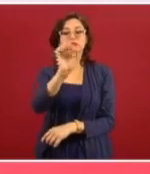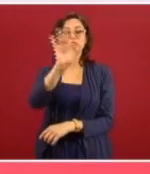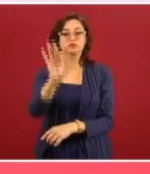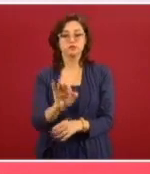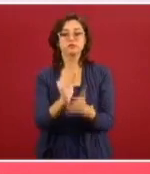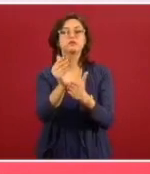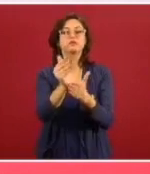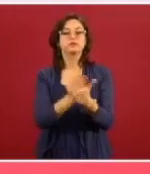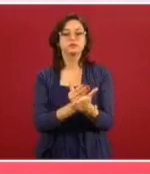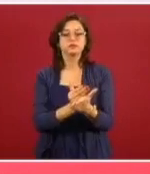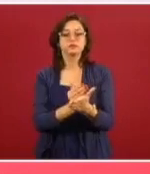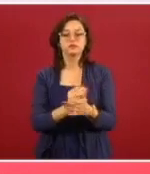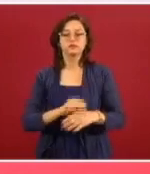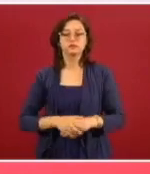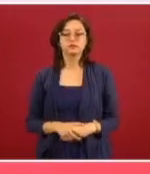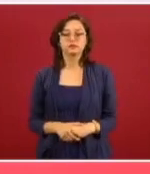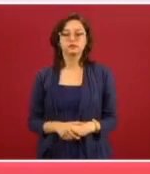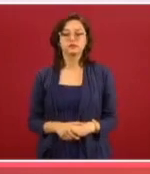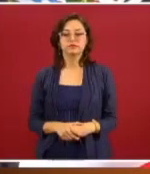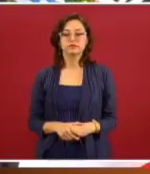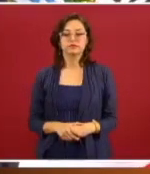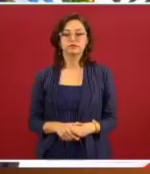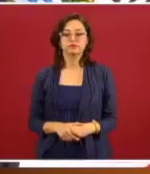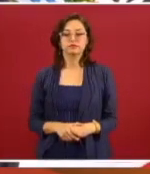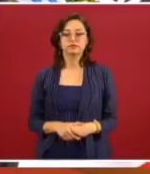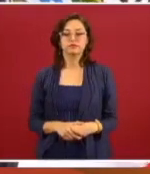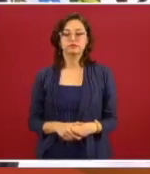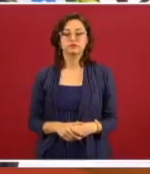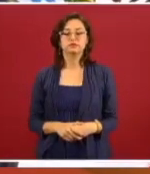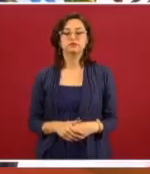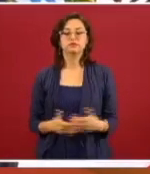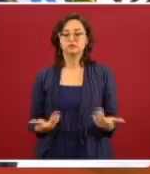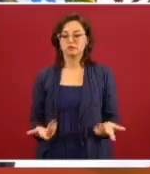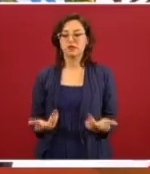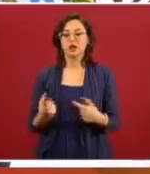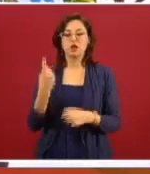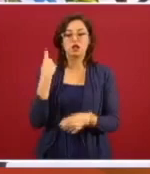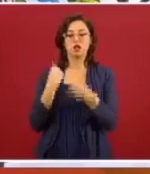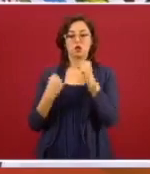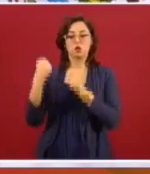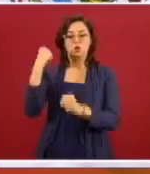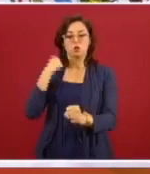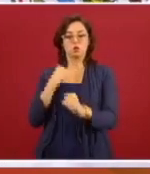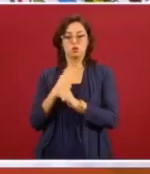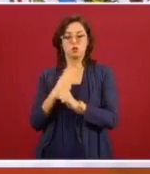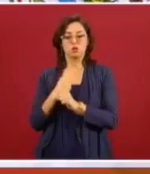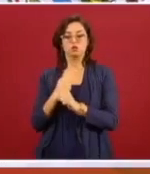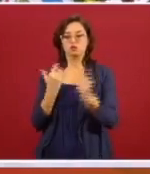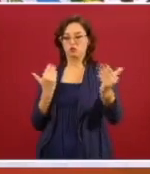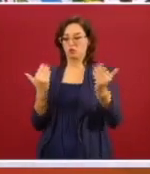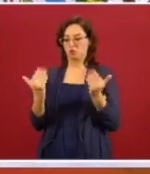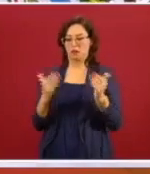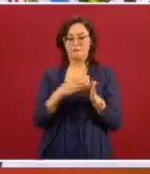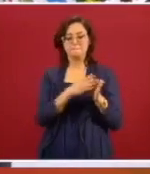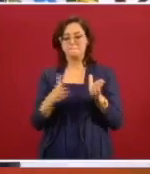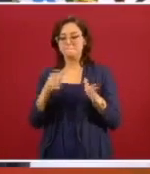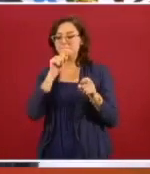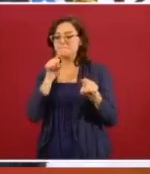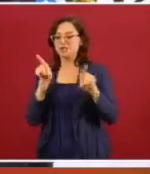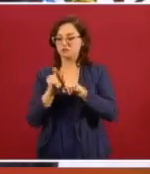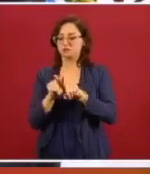6.6% en comparación con el mismo periodo del año pasado.